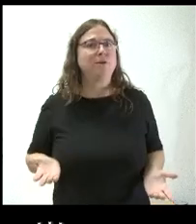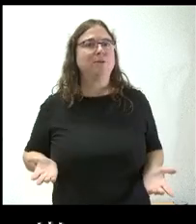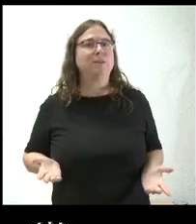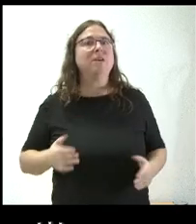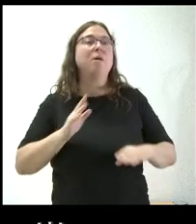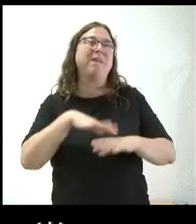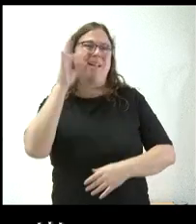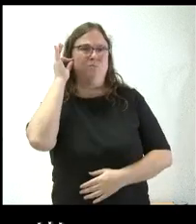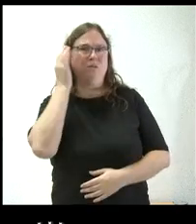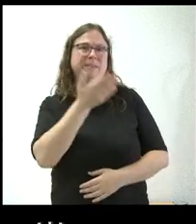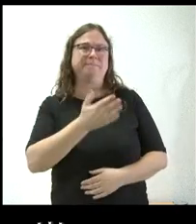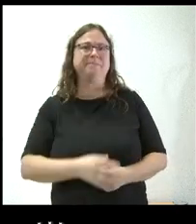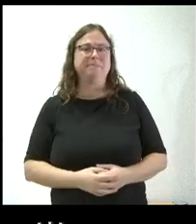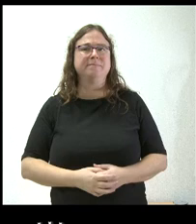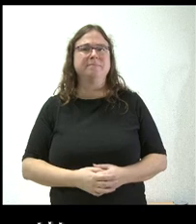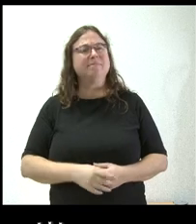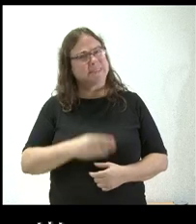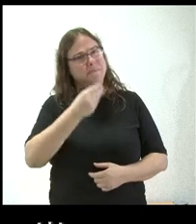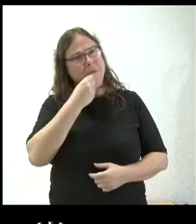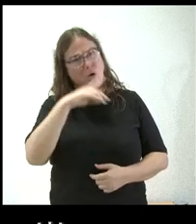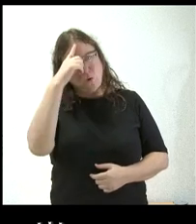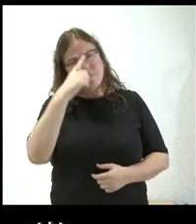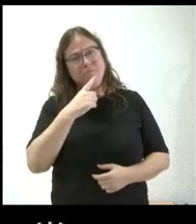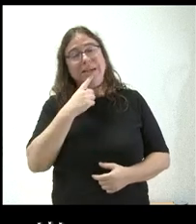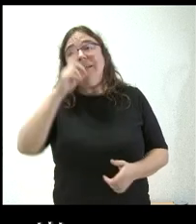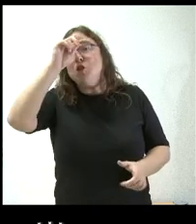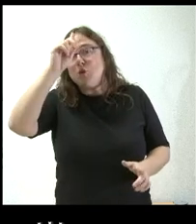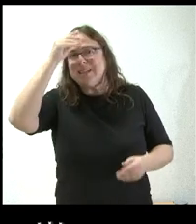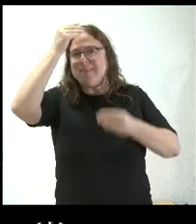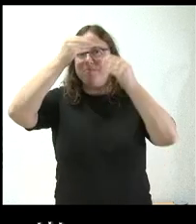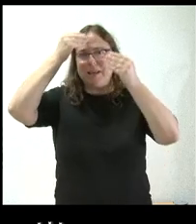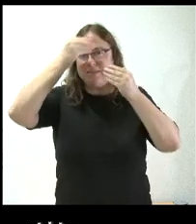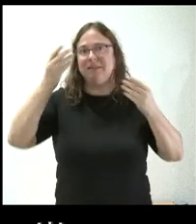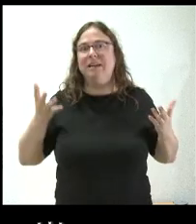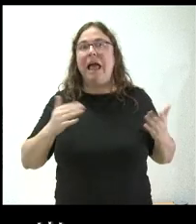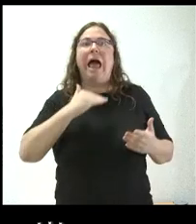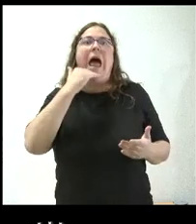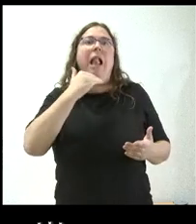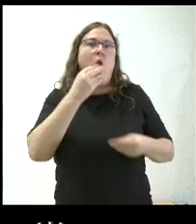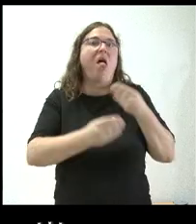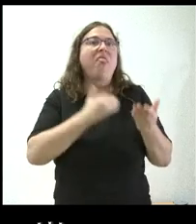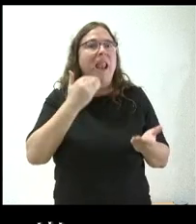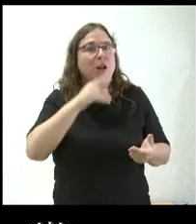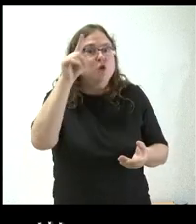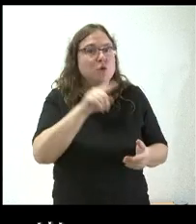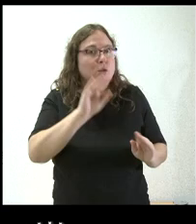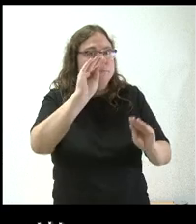para las mujeres esas la mejor no sé si se plantean eh hacer algo